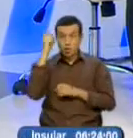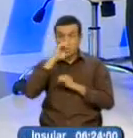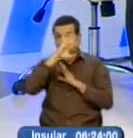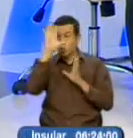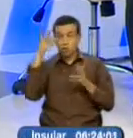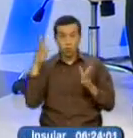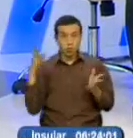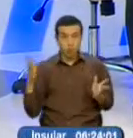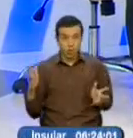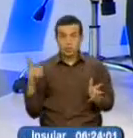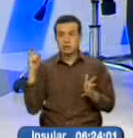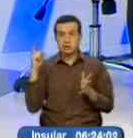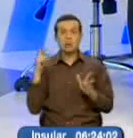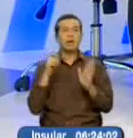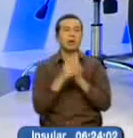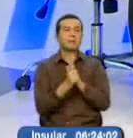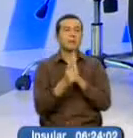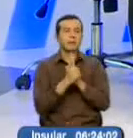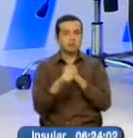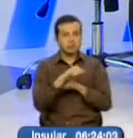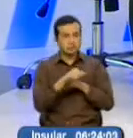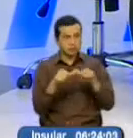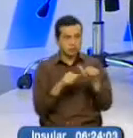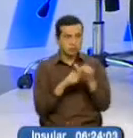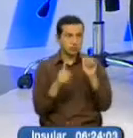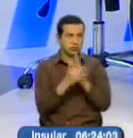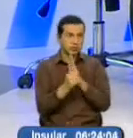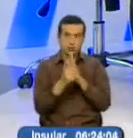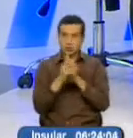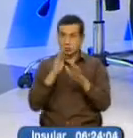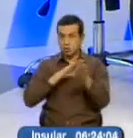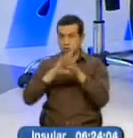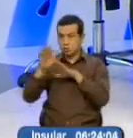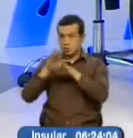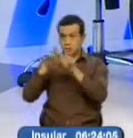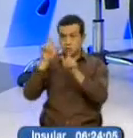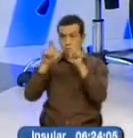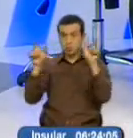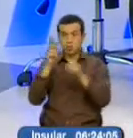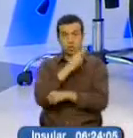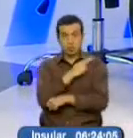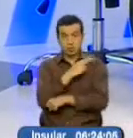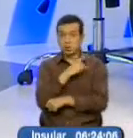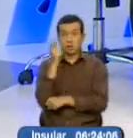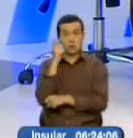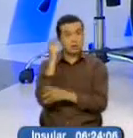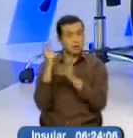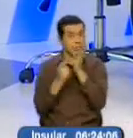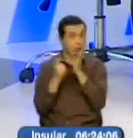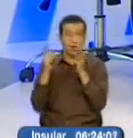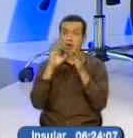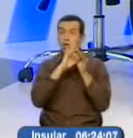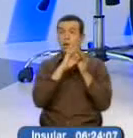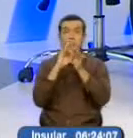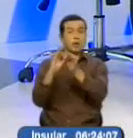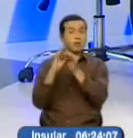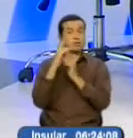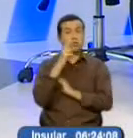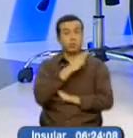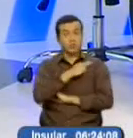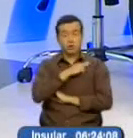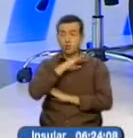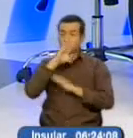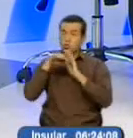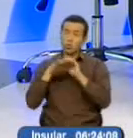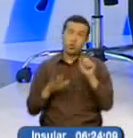entendimiento, pues hay que capacitar. Mi gran invitación desde ahora a todas las universidades, tenemos que hacer una gran alianza con todas